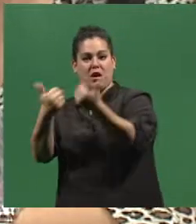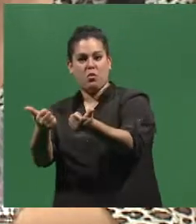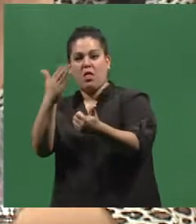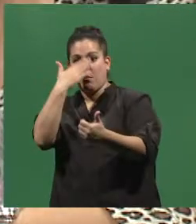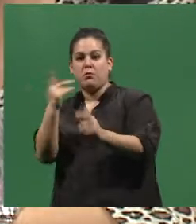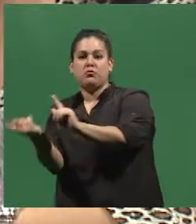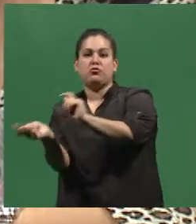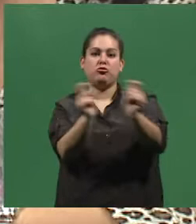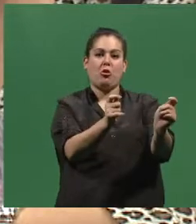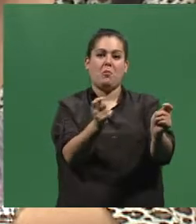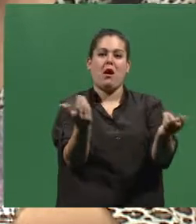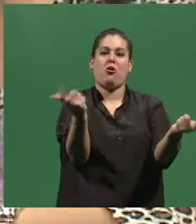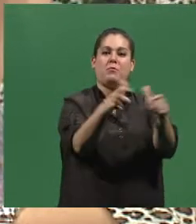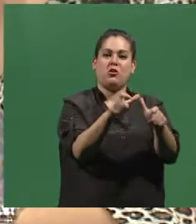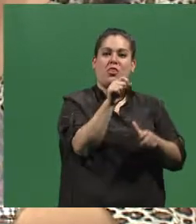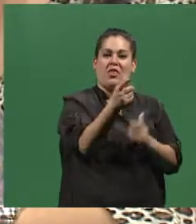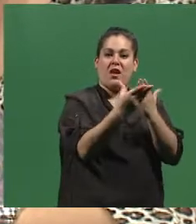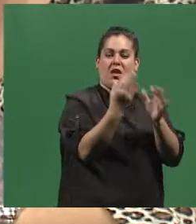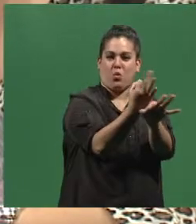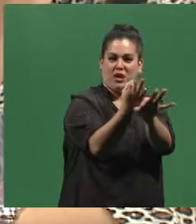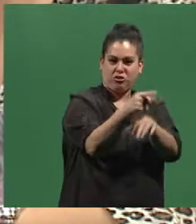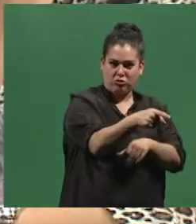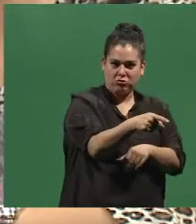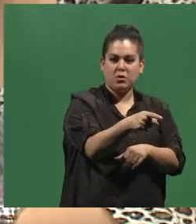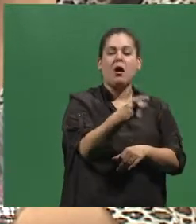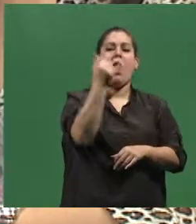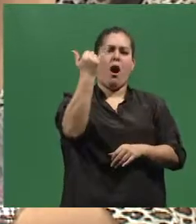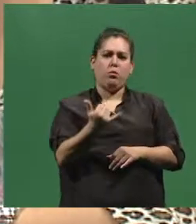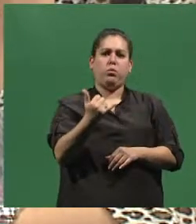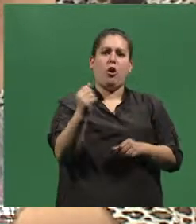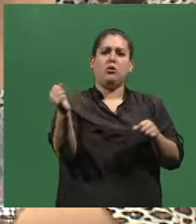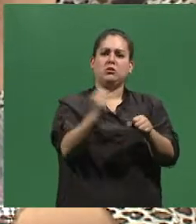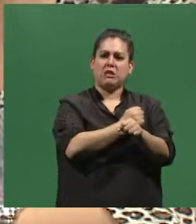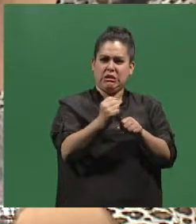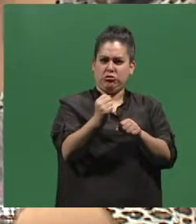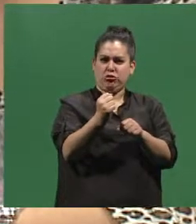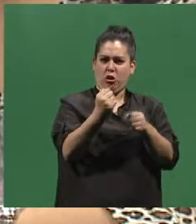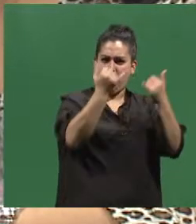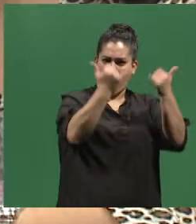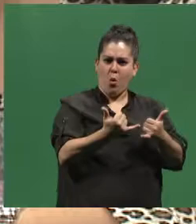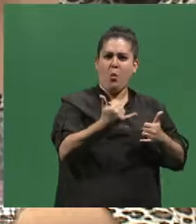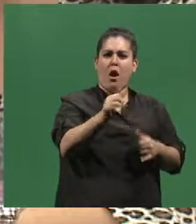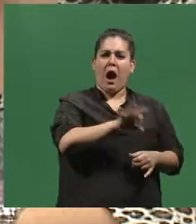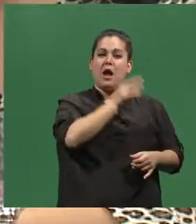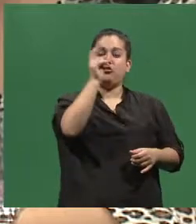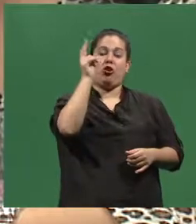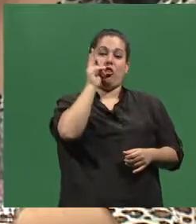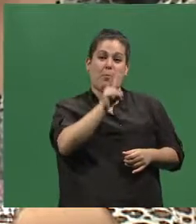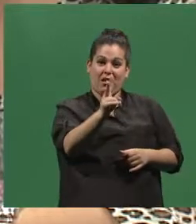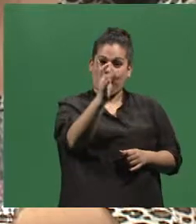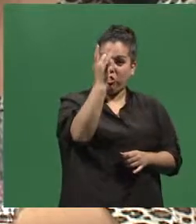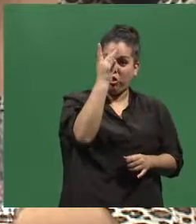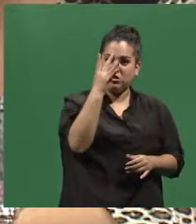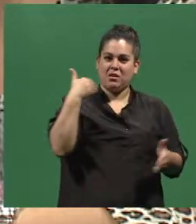pasó a la Comisión de Educación. Tuvo media sanción en el año 2012, en noviembre, terminando